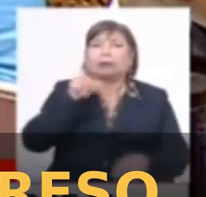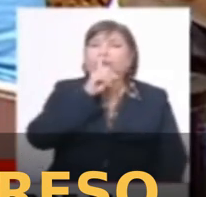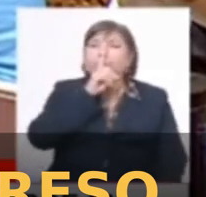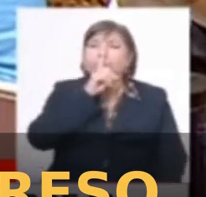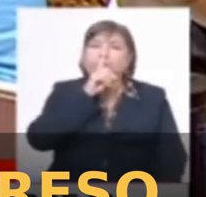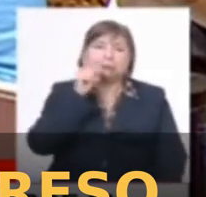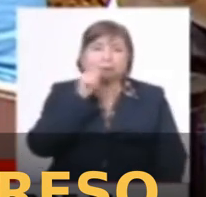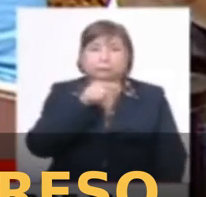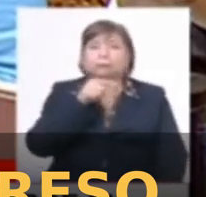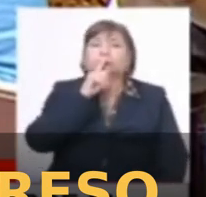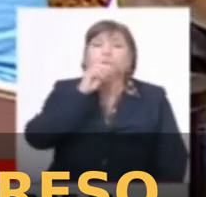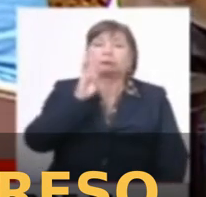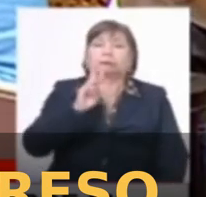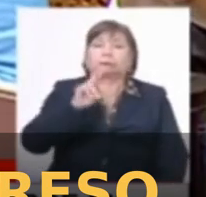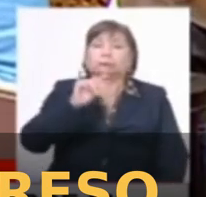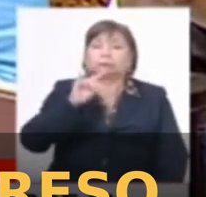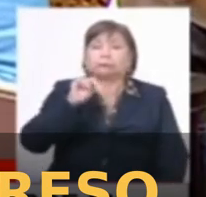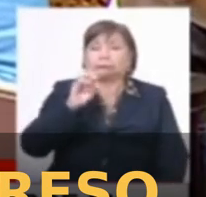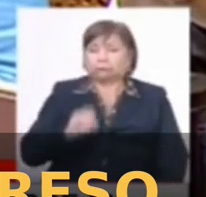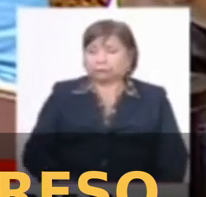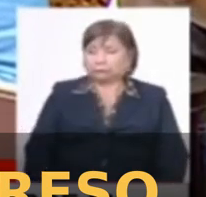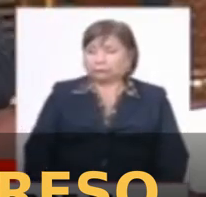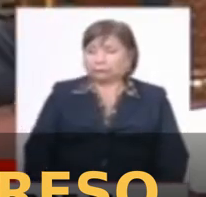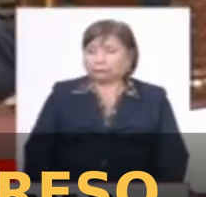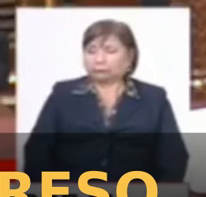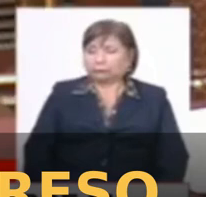Bruno, porque lo callaron.